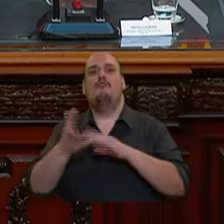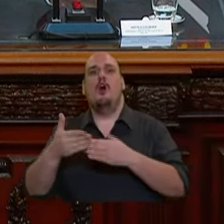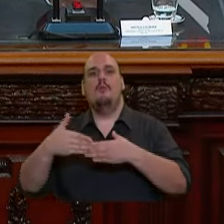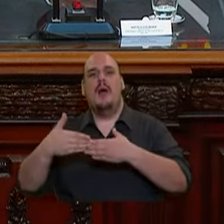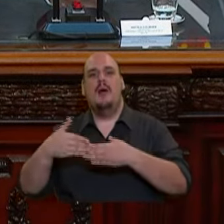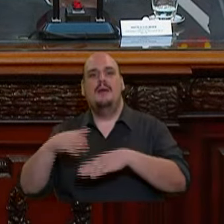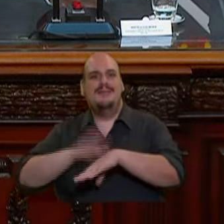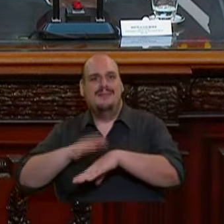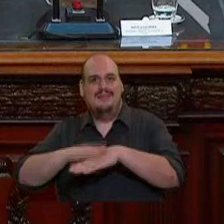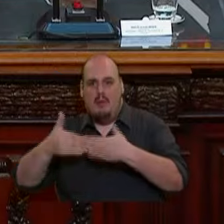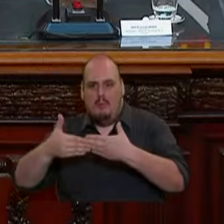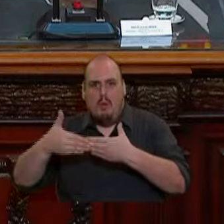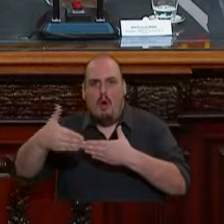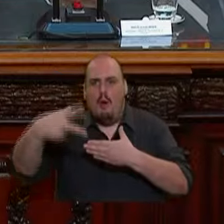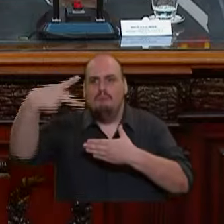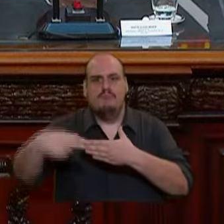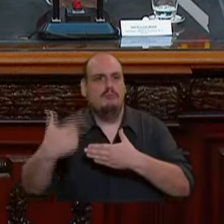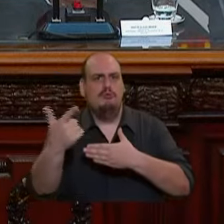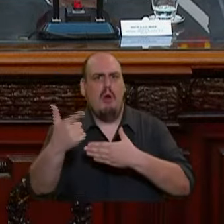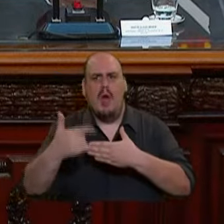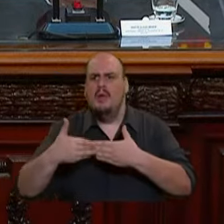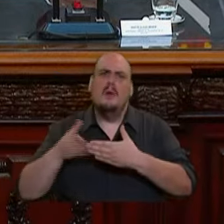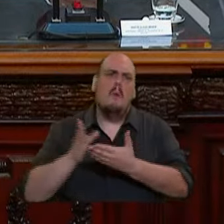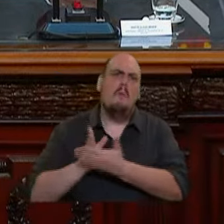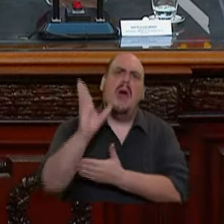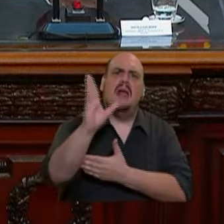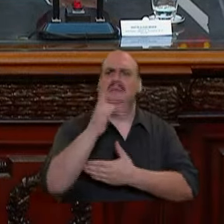o temprano paguen el costo de sus acciones.